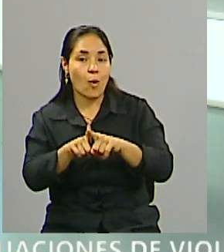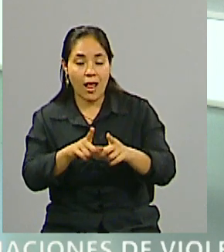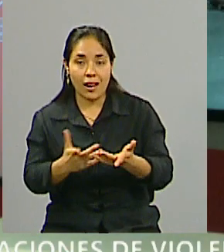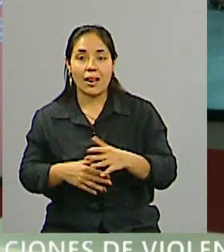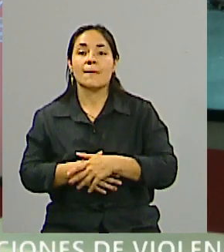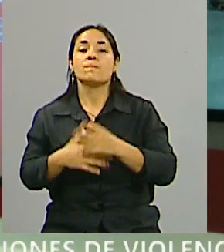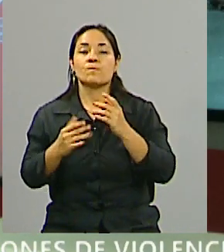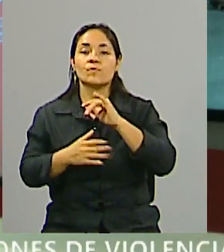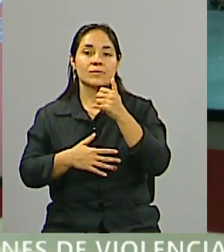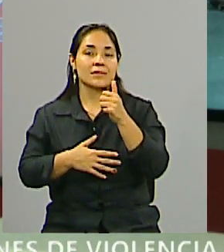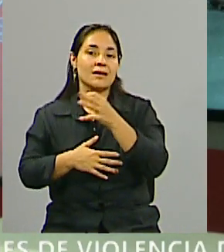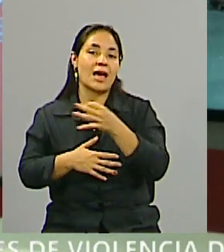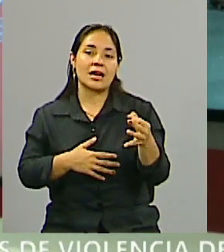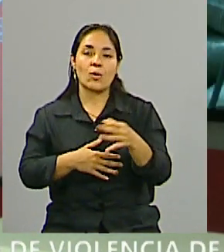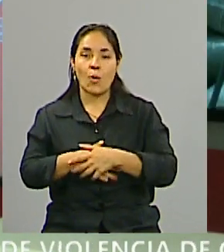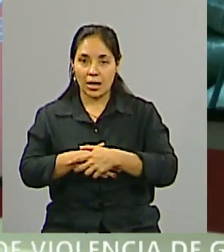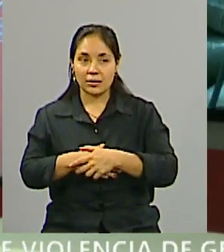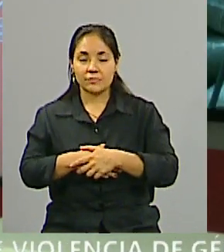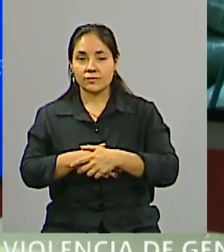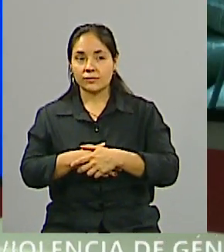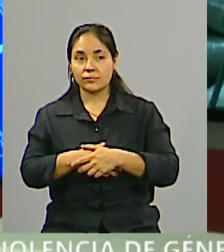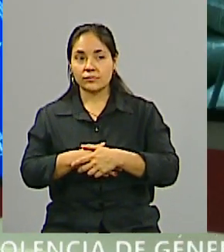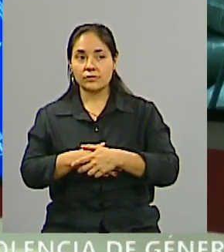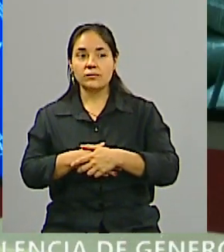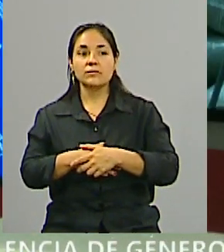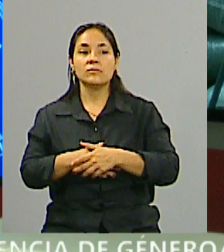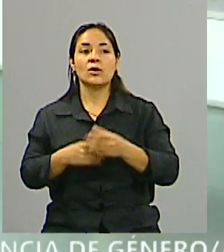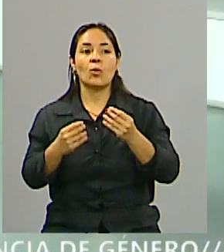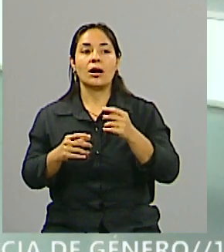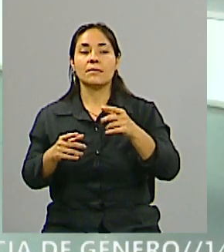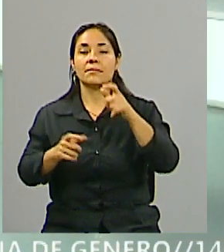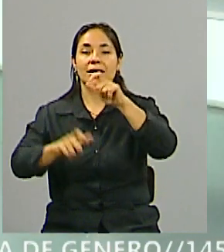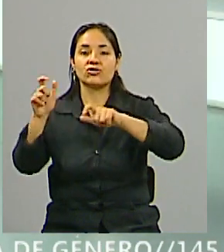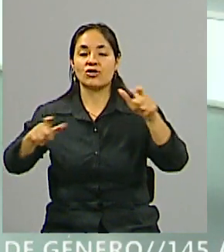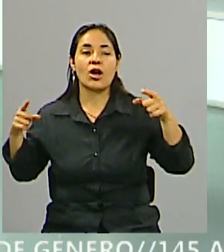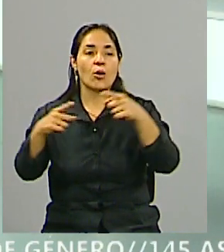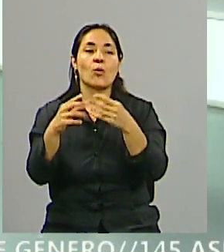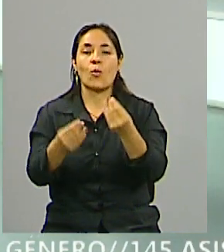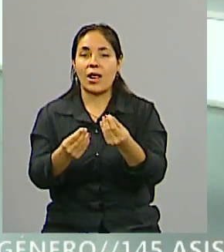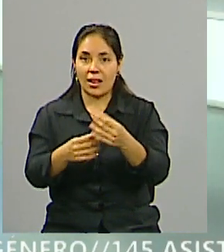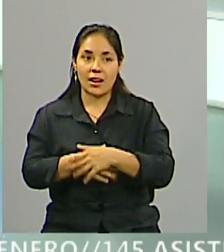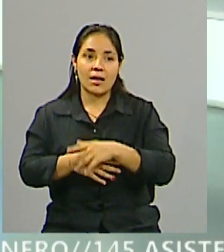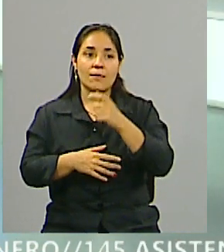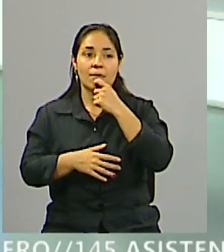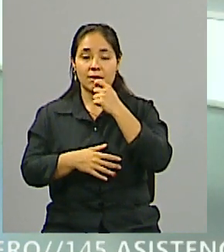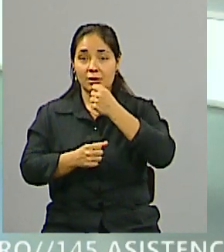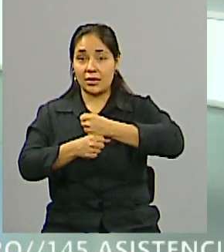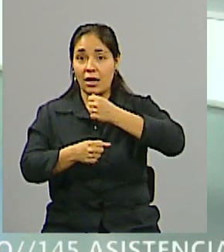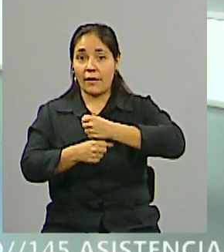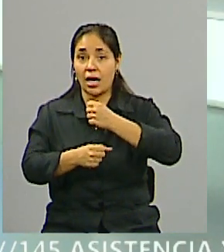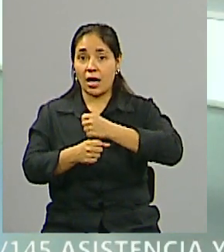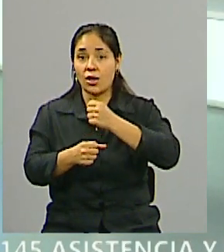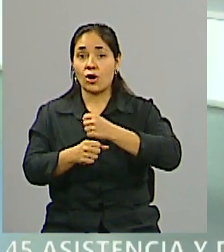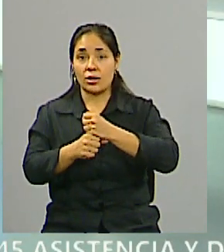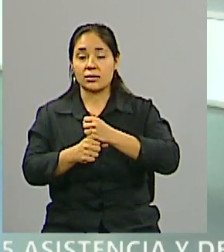dan, porque también eso tiene que ver mucho, ¿no? ¿Y qué es lo que buscan las personas? Porque también, hay que decirlo, muchos deciden ser emprendedores porque tal vez dicen, bueno,